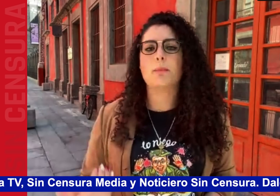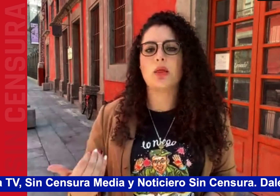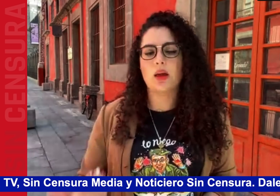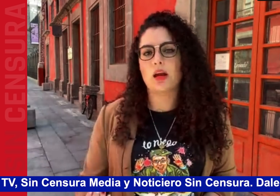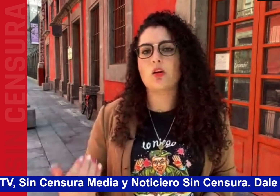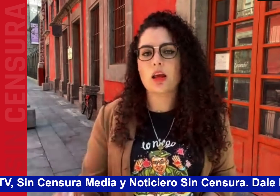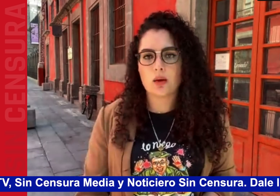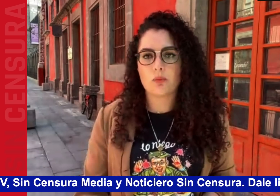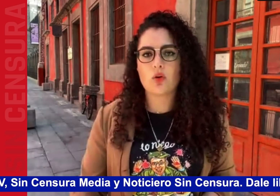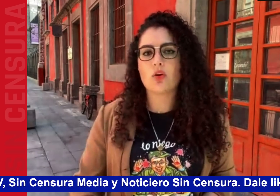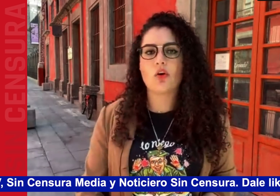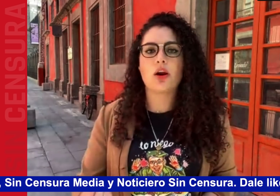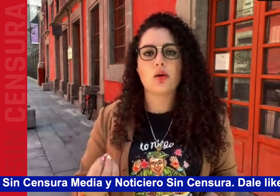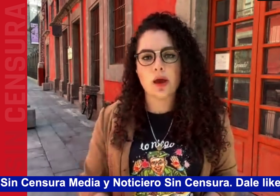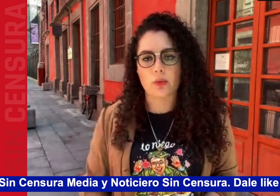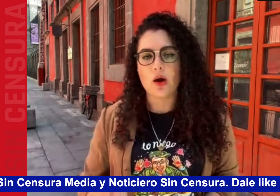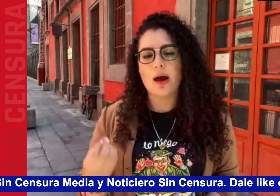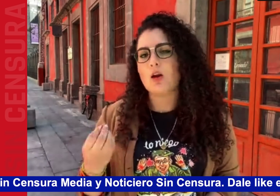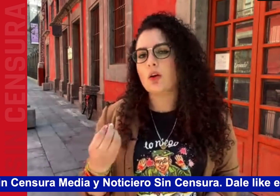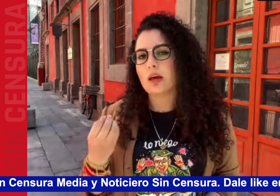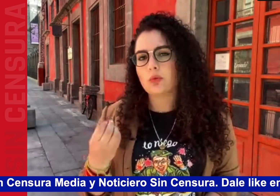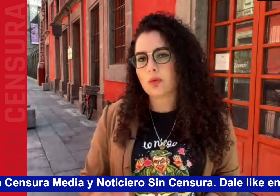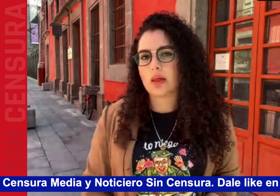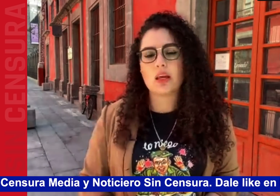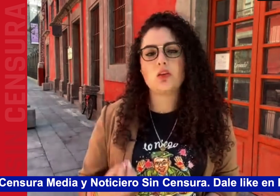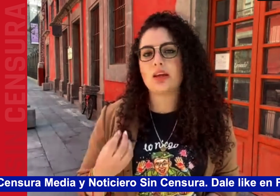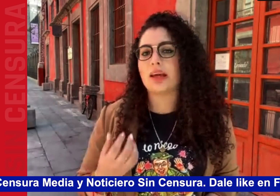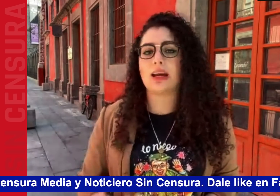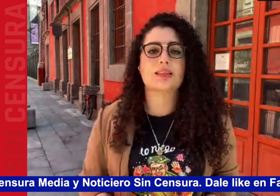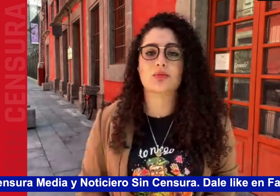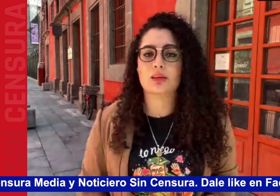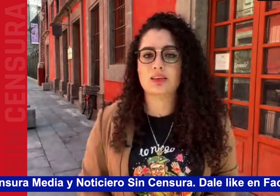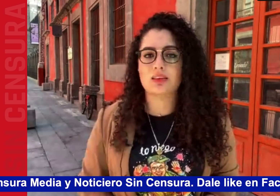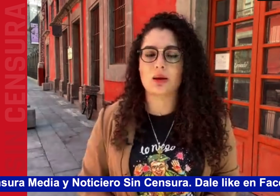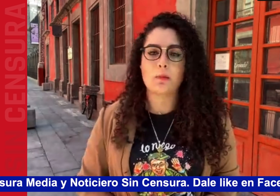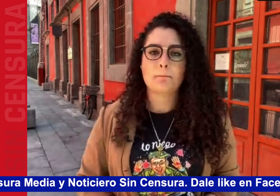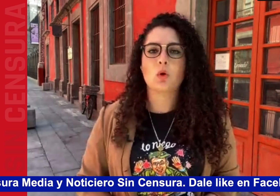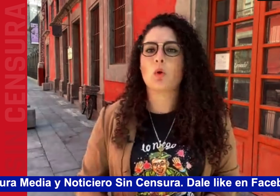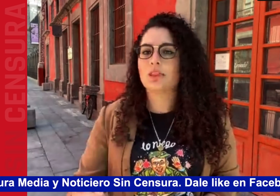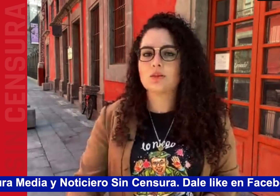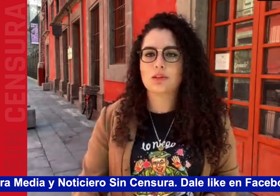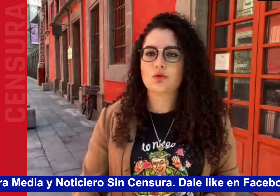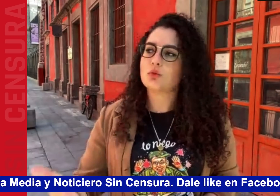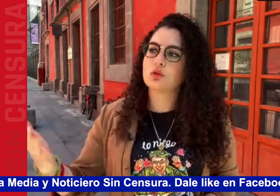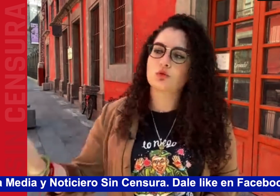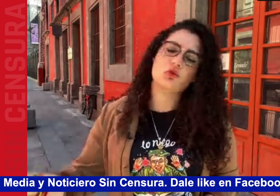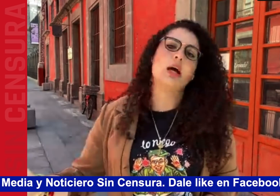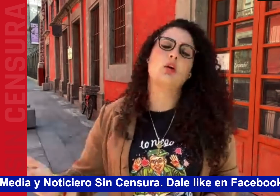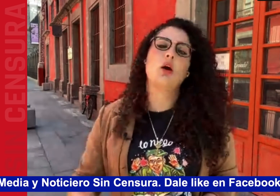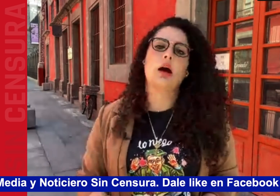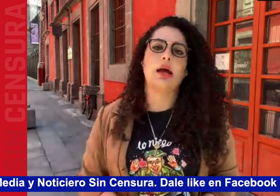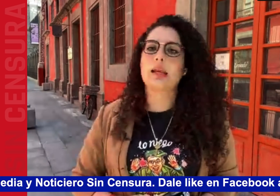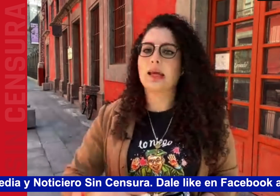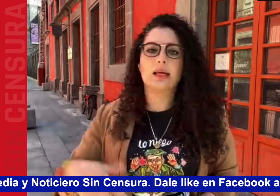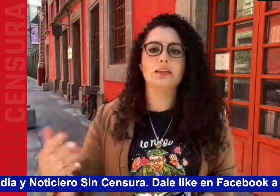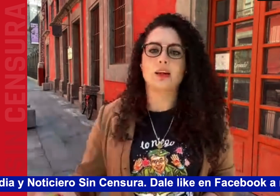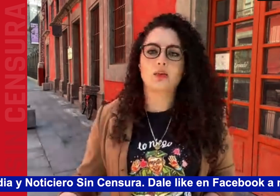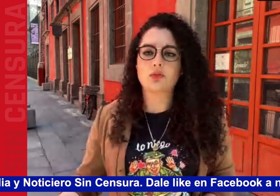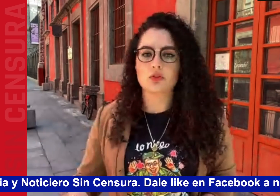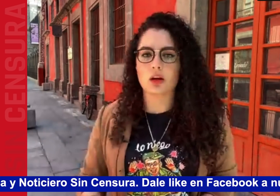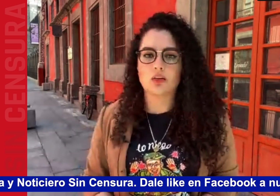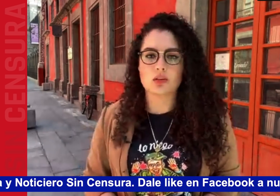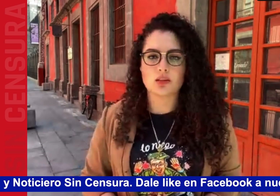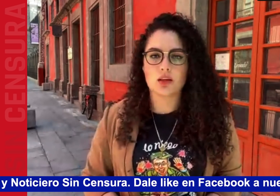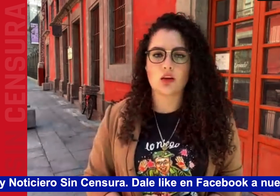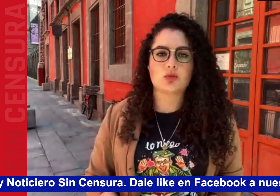es predicar con el ejemplo y no con el verbo, algo que hemos pedido encarecidamente. ¿Cuántas veces no hemos escuchado a N cantidad